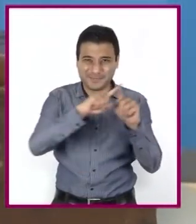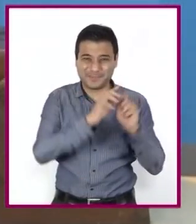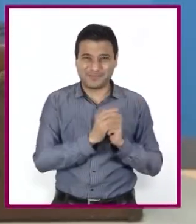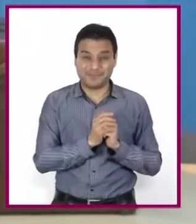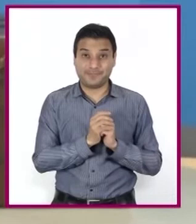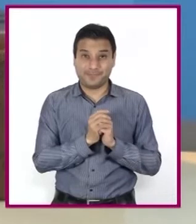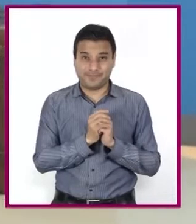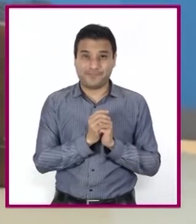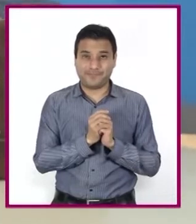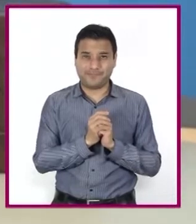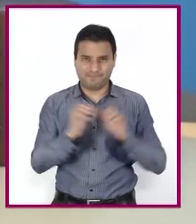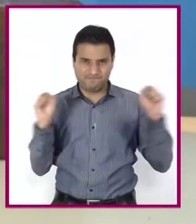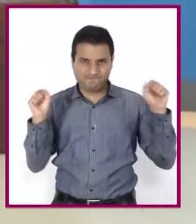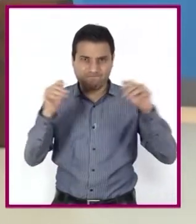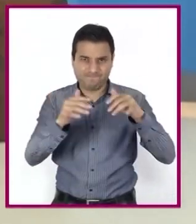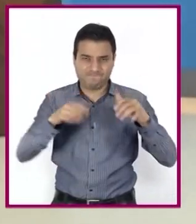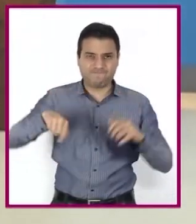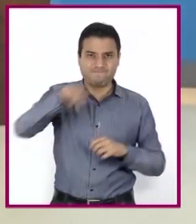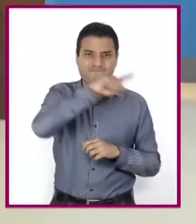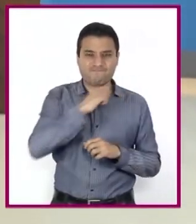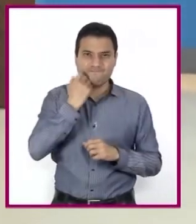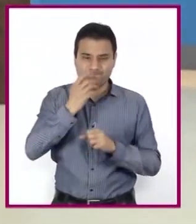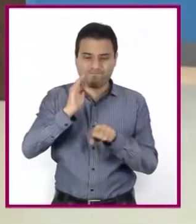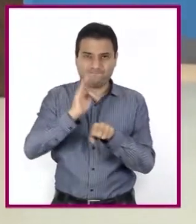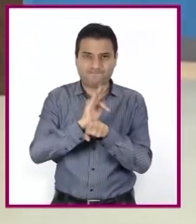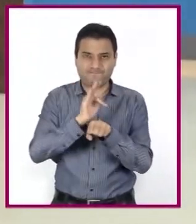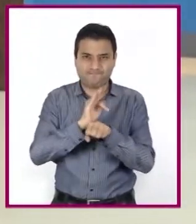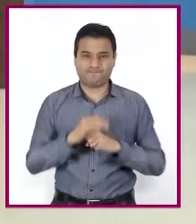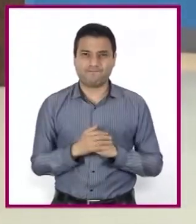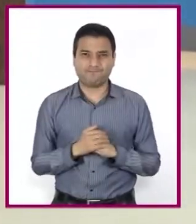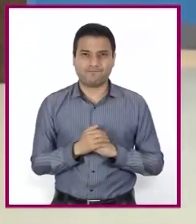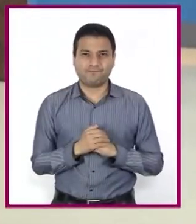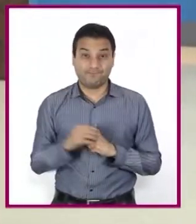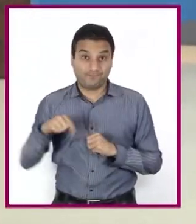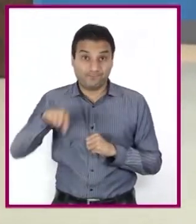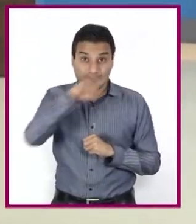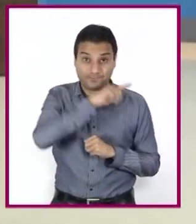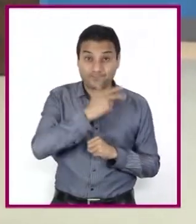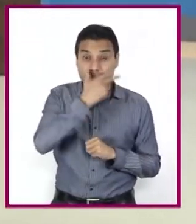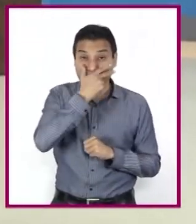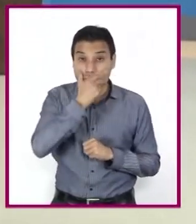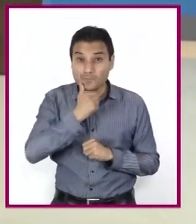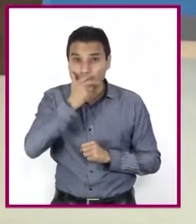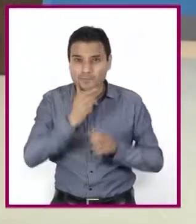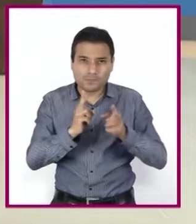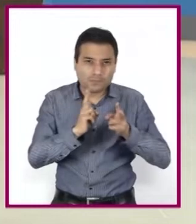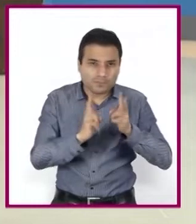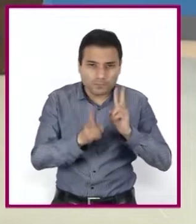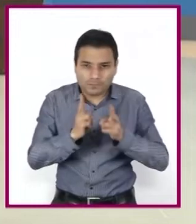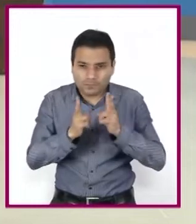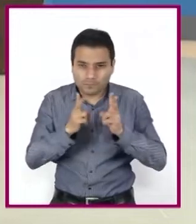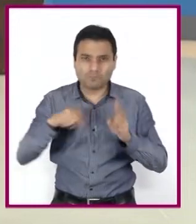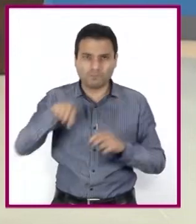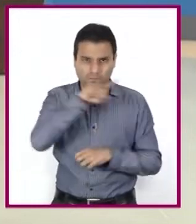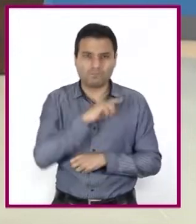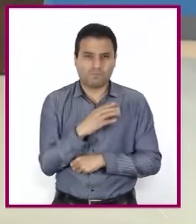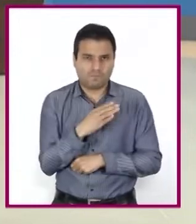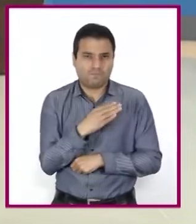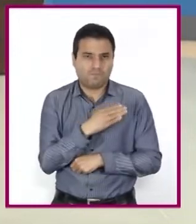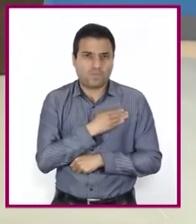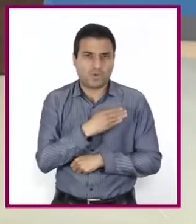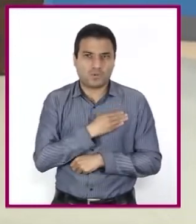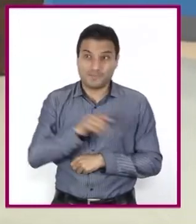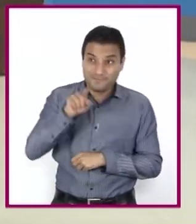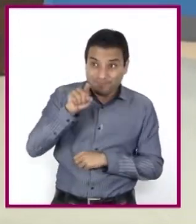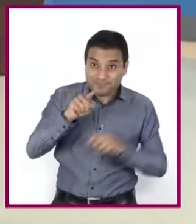reunieron para defenderse. Y se convencieron a sí mismos de que ellos eran los buenos y los invasores